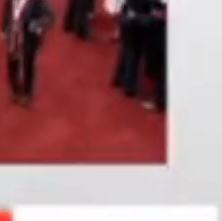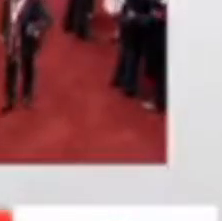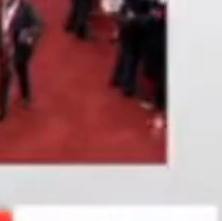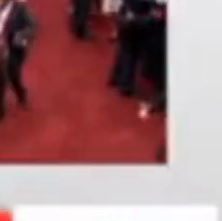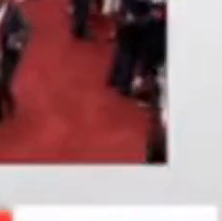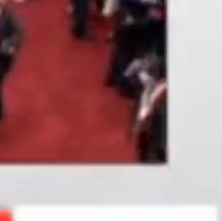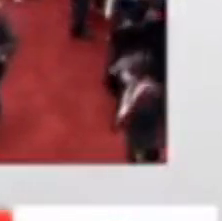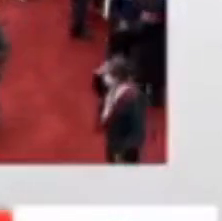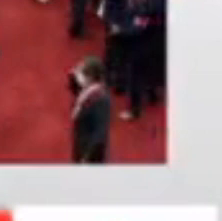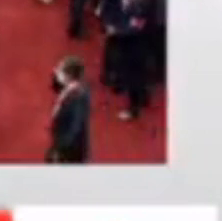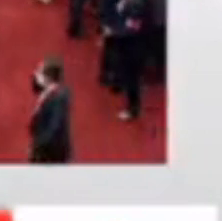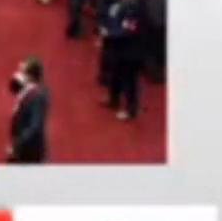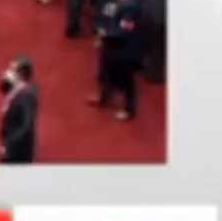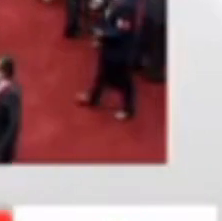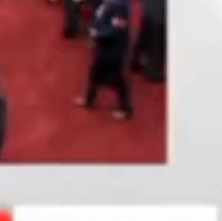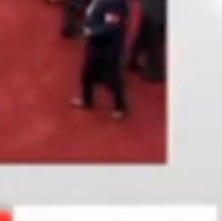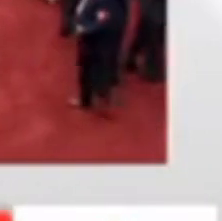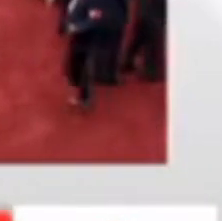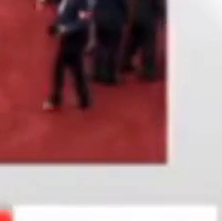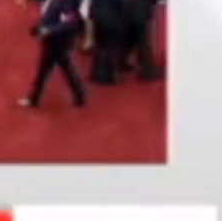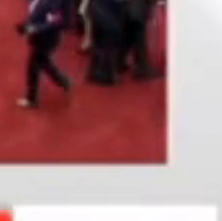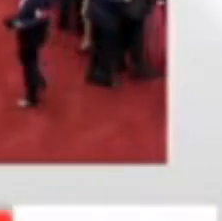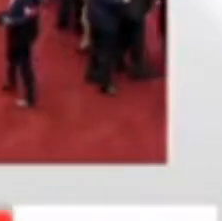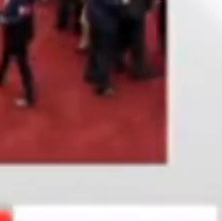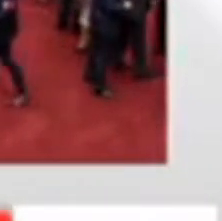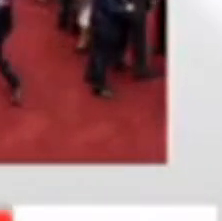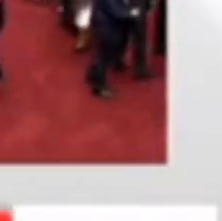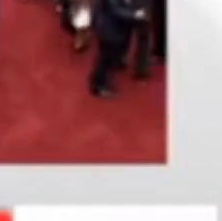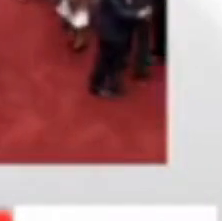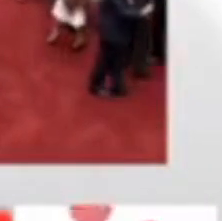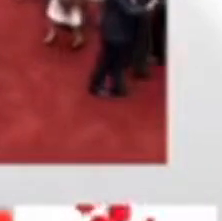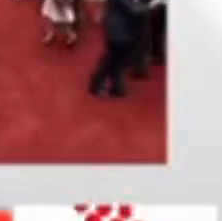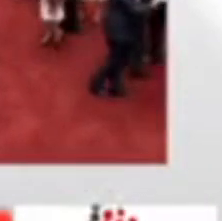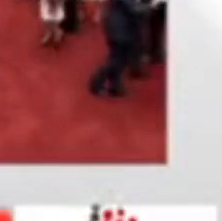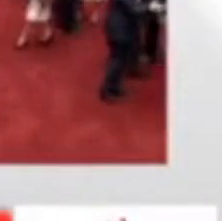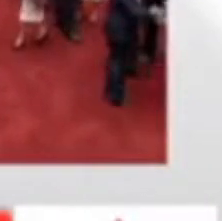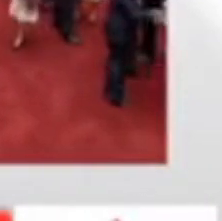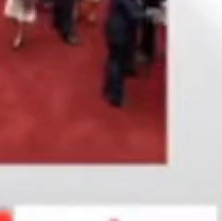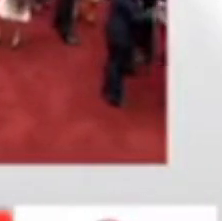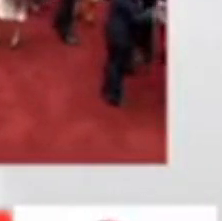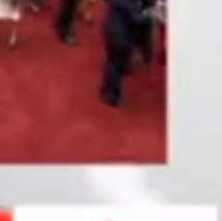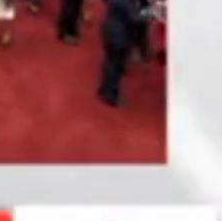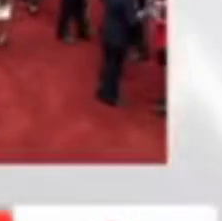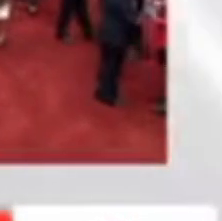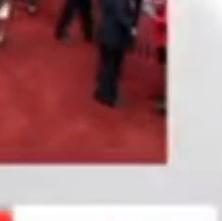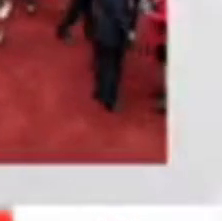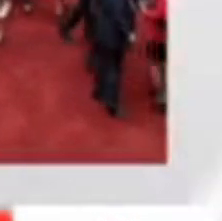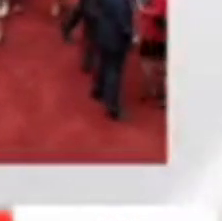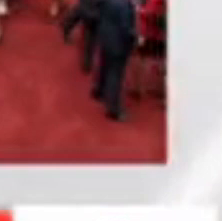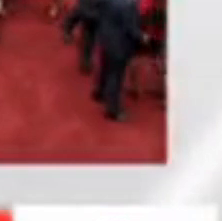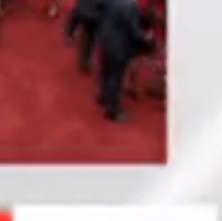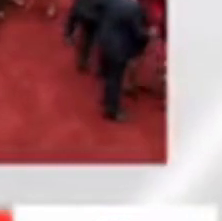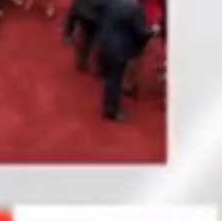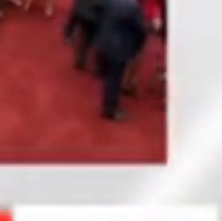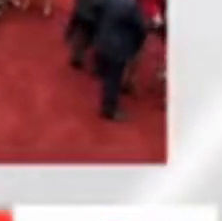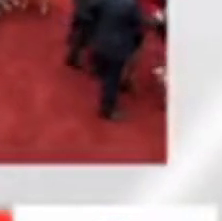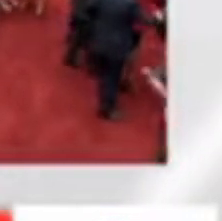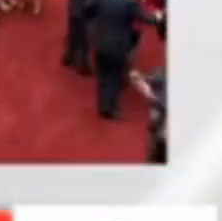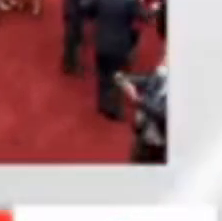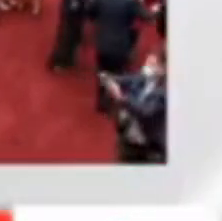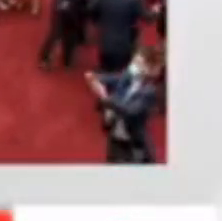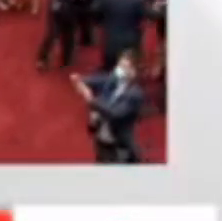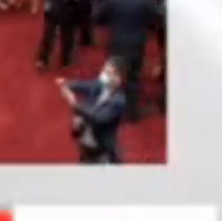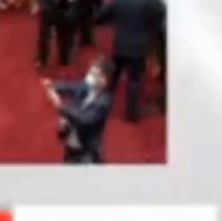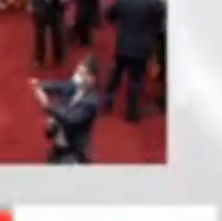fotos protocolares en el centro del hemiciclo principal. Ellos van a pasar a retirarse en breve. Recordemos que